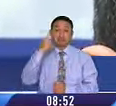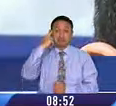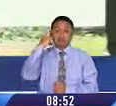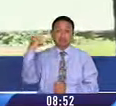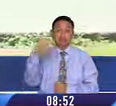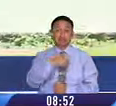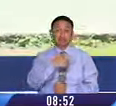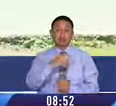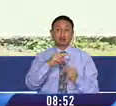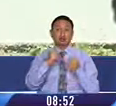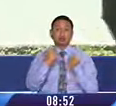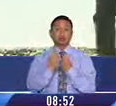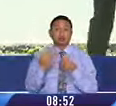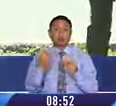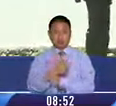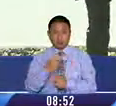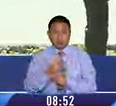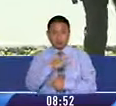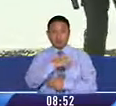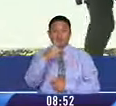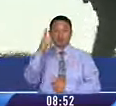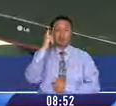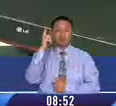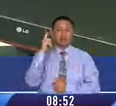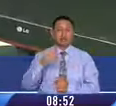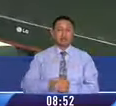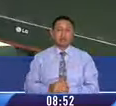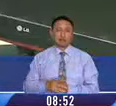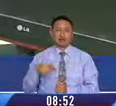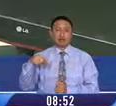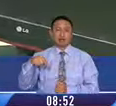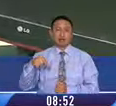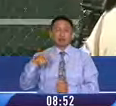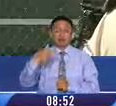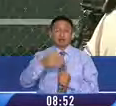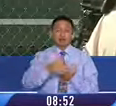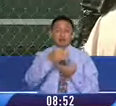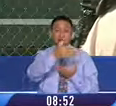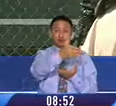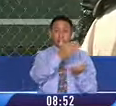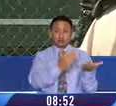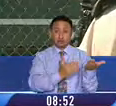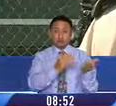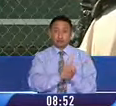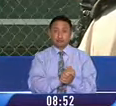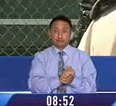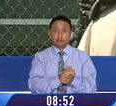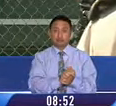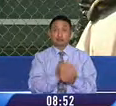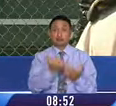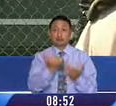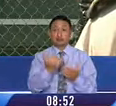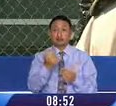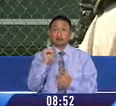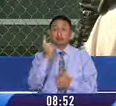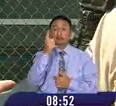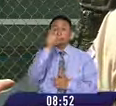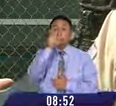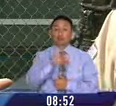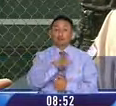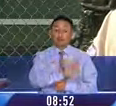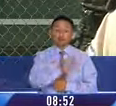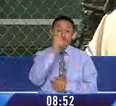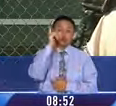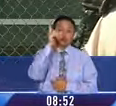el cabecilla de una banda delincuencial que estaría operando en esta parroquia rural. Tenemos ahora al principal responsable, que es el